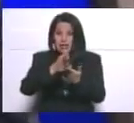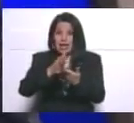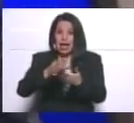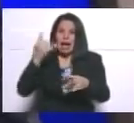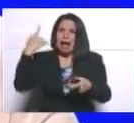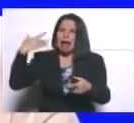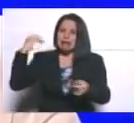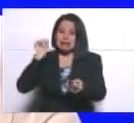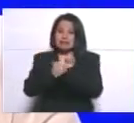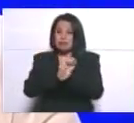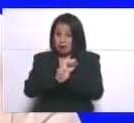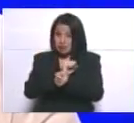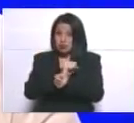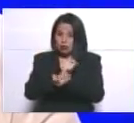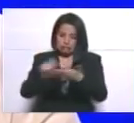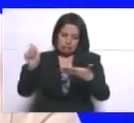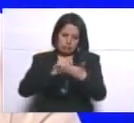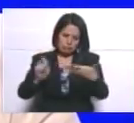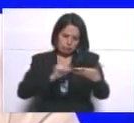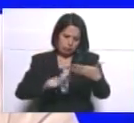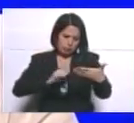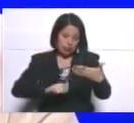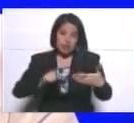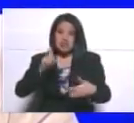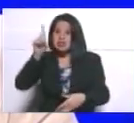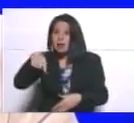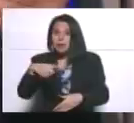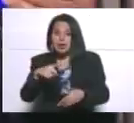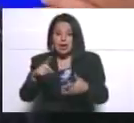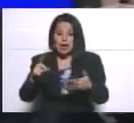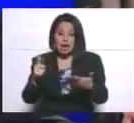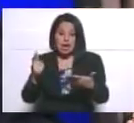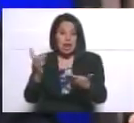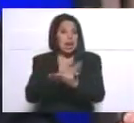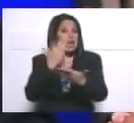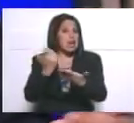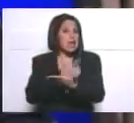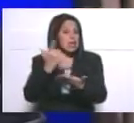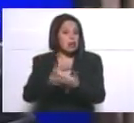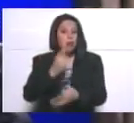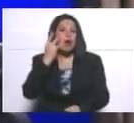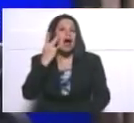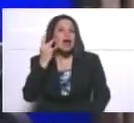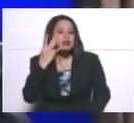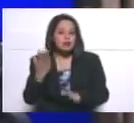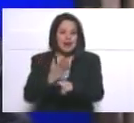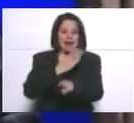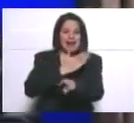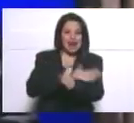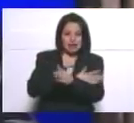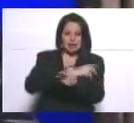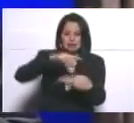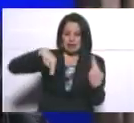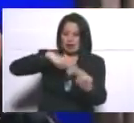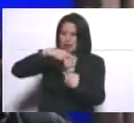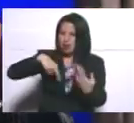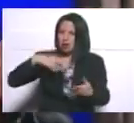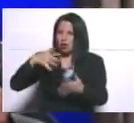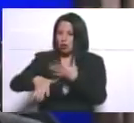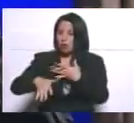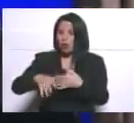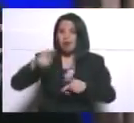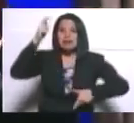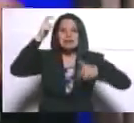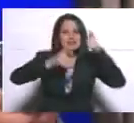después del 92, pero está el libro azul, antes de la rebelión de 1992, donde Chávez ya